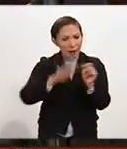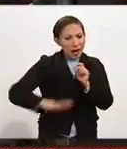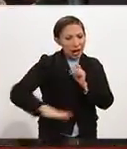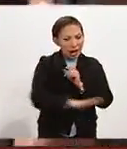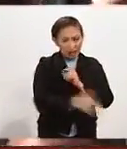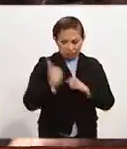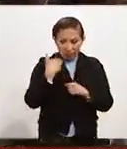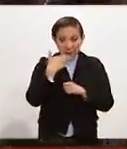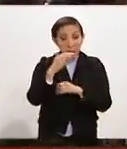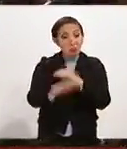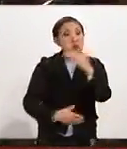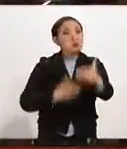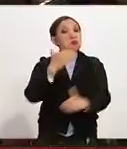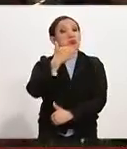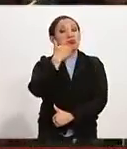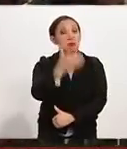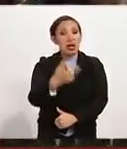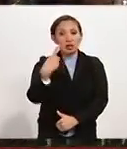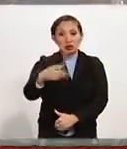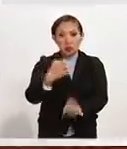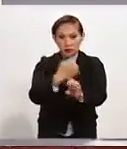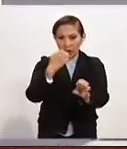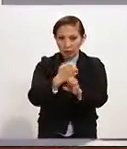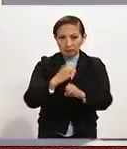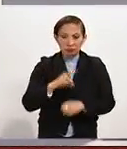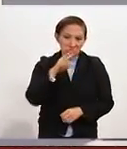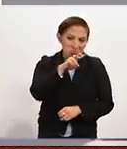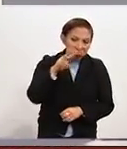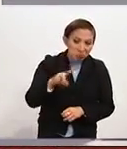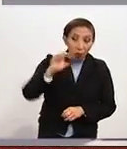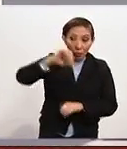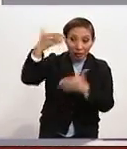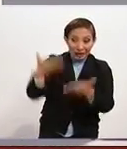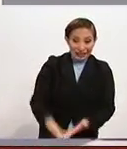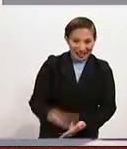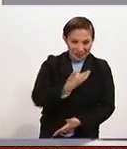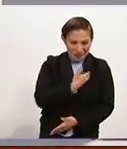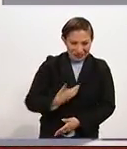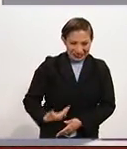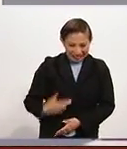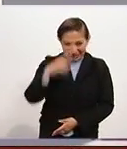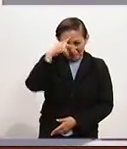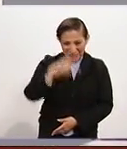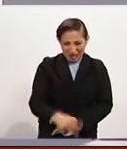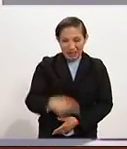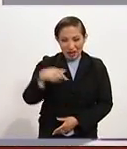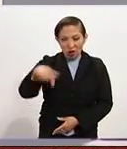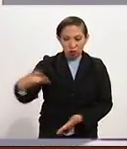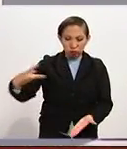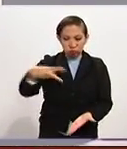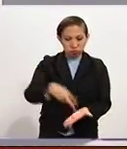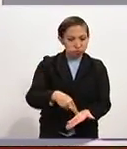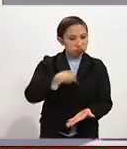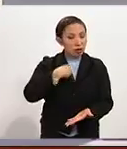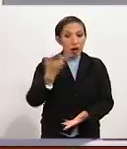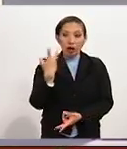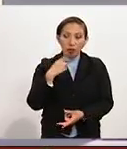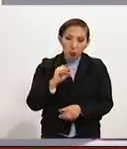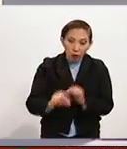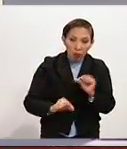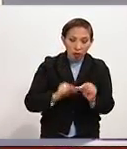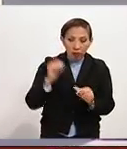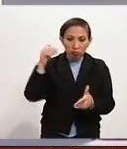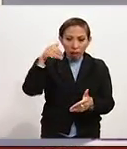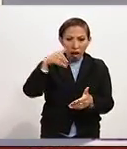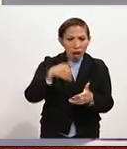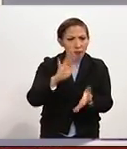está dando importantes resultados en su entidad. Desde la llegada del señor presidente de la República, ha venido